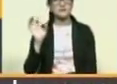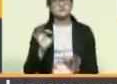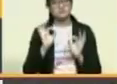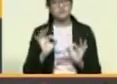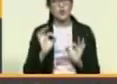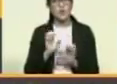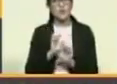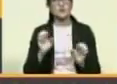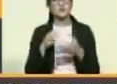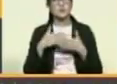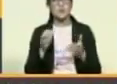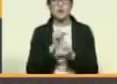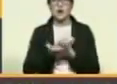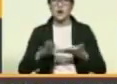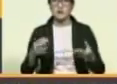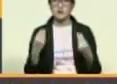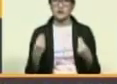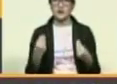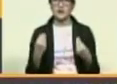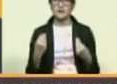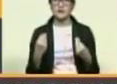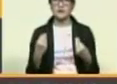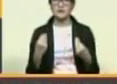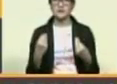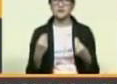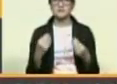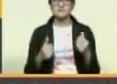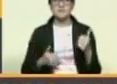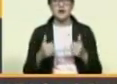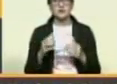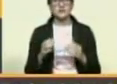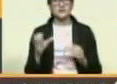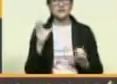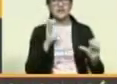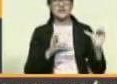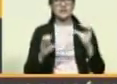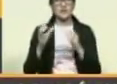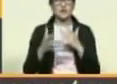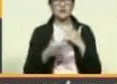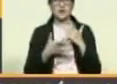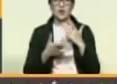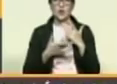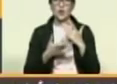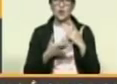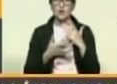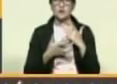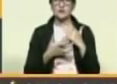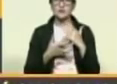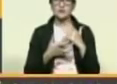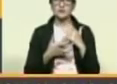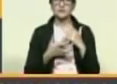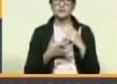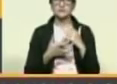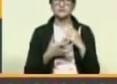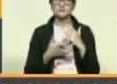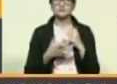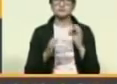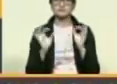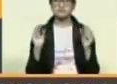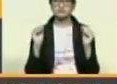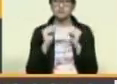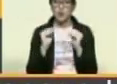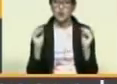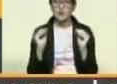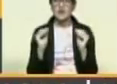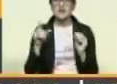educación pública gratuita y de calidad y elevar su nivel científico, tecnológico, poniéndolo en sintonía con las